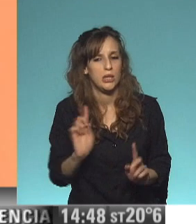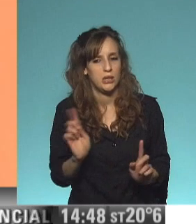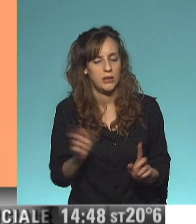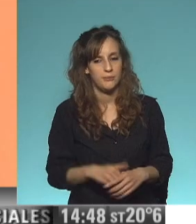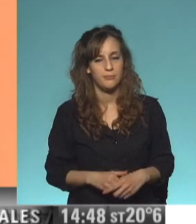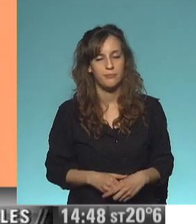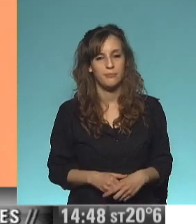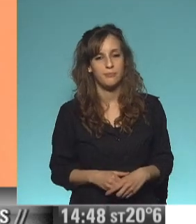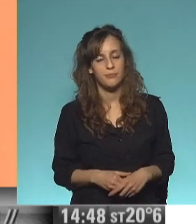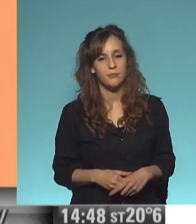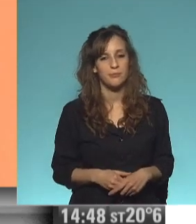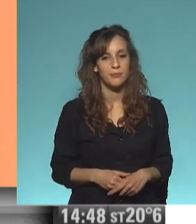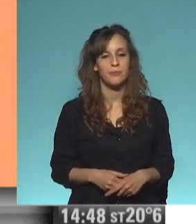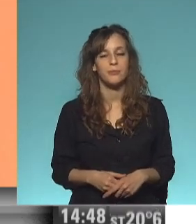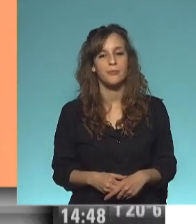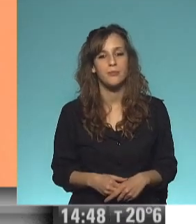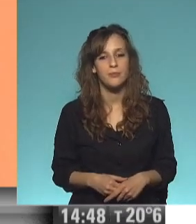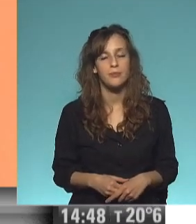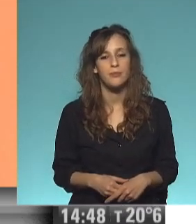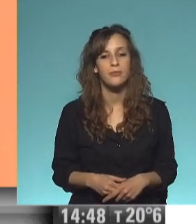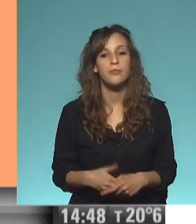El primero. Hay que buscar al...